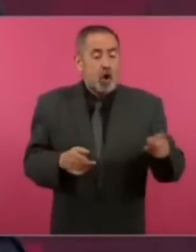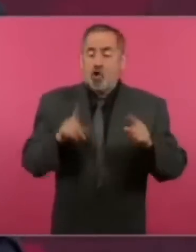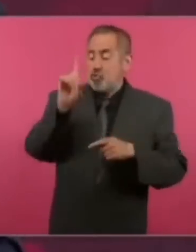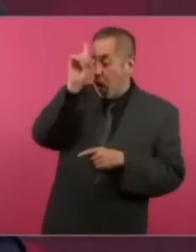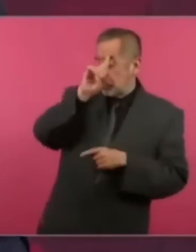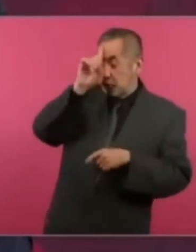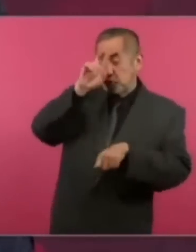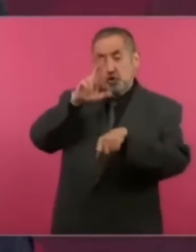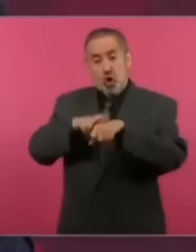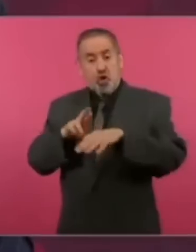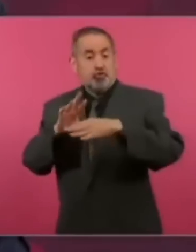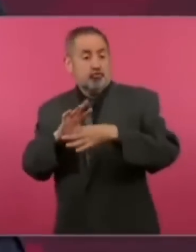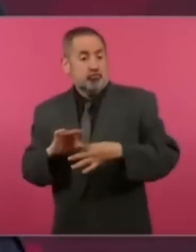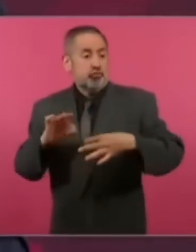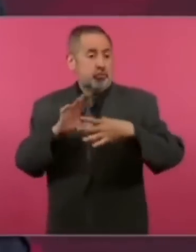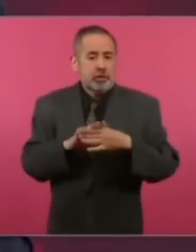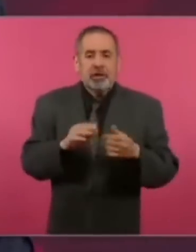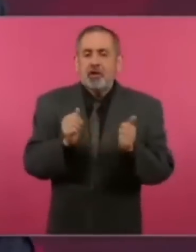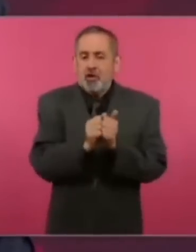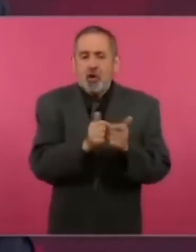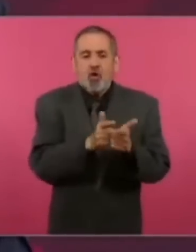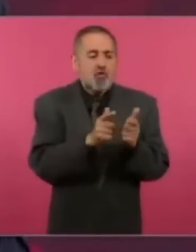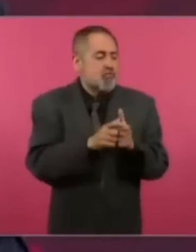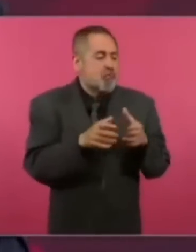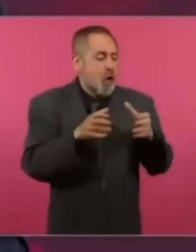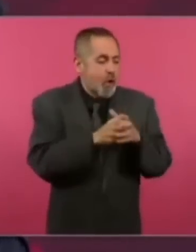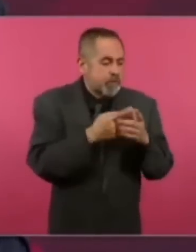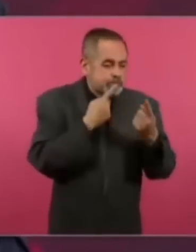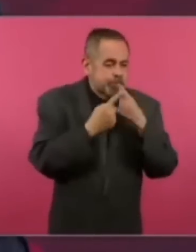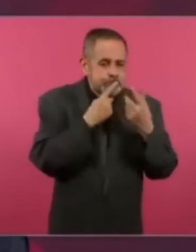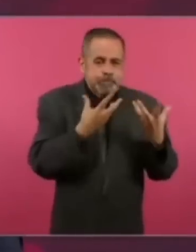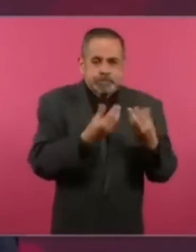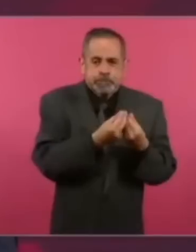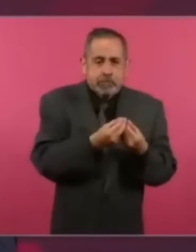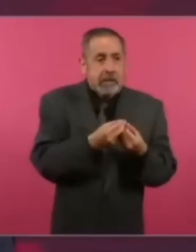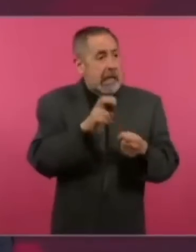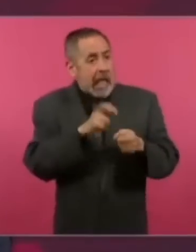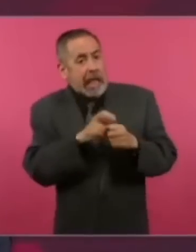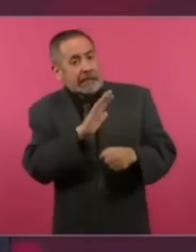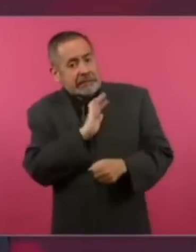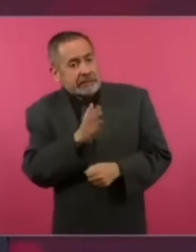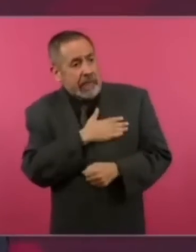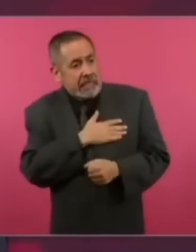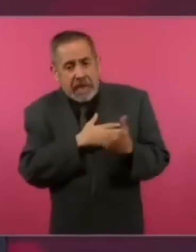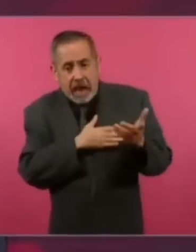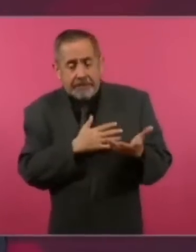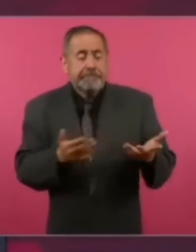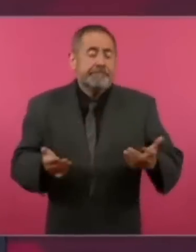asesor del bloque conservador en España.